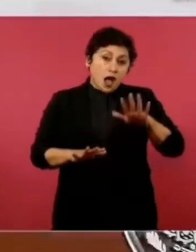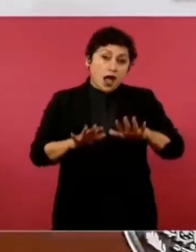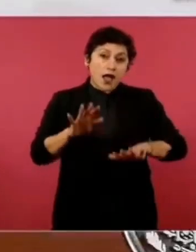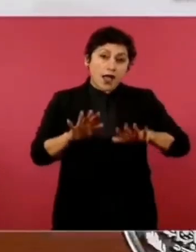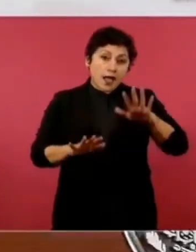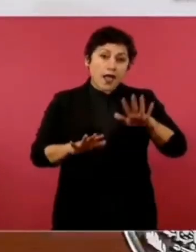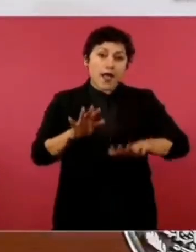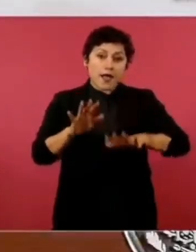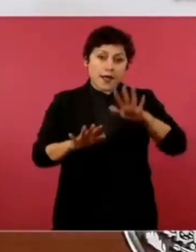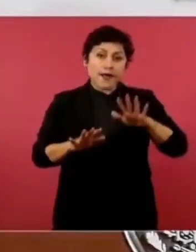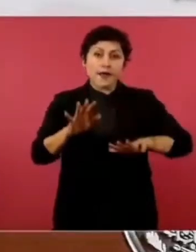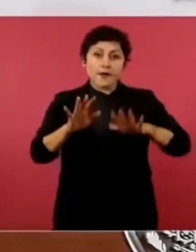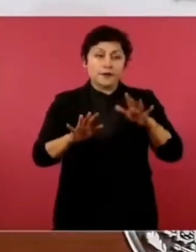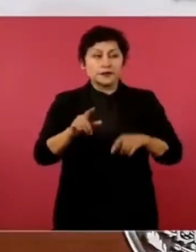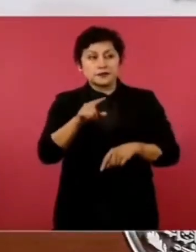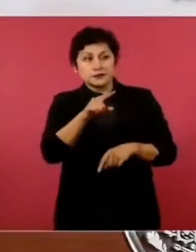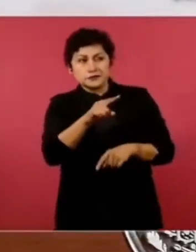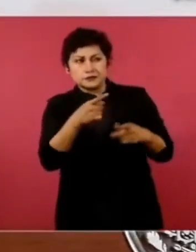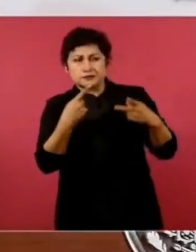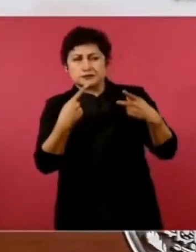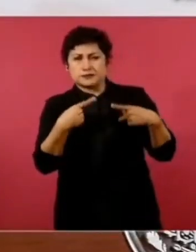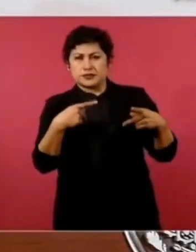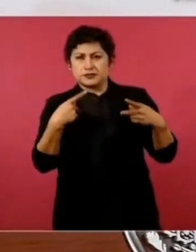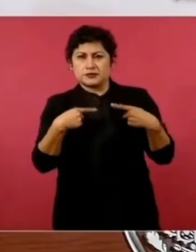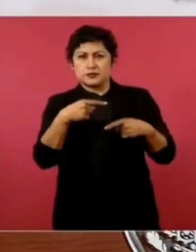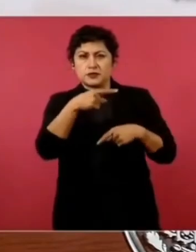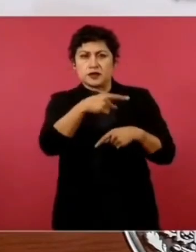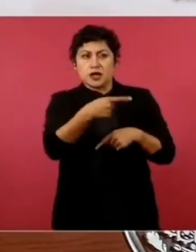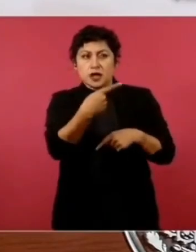acumulan muchísimo dinero.